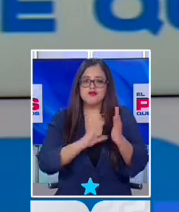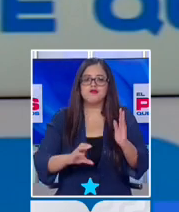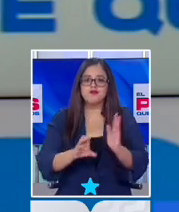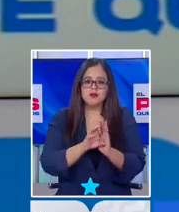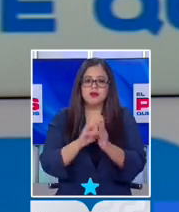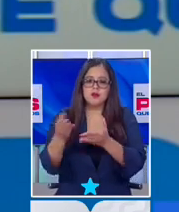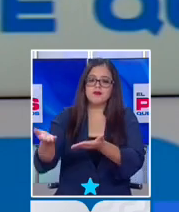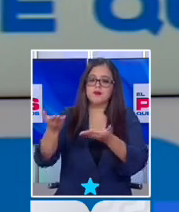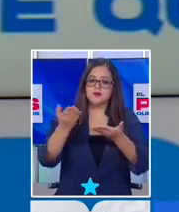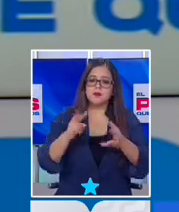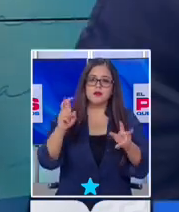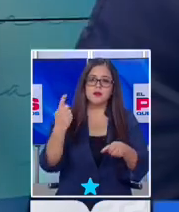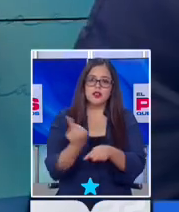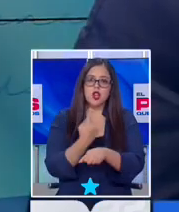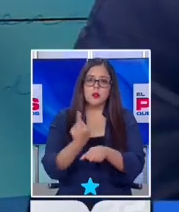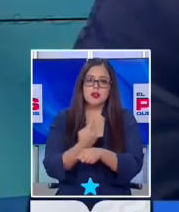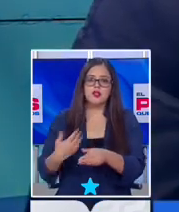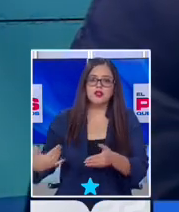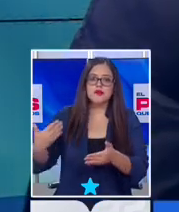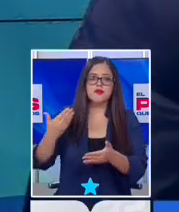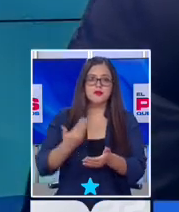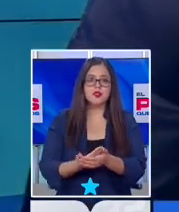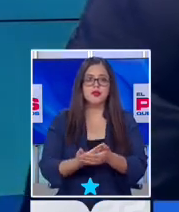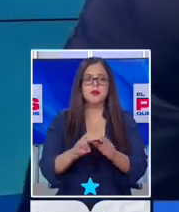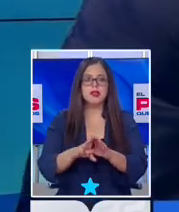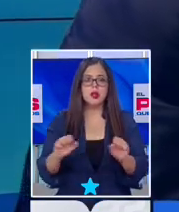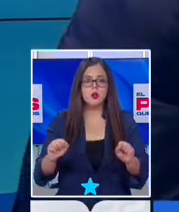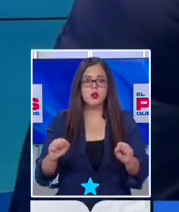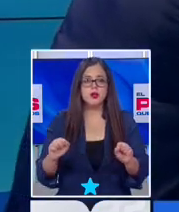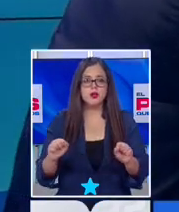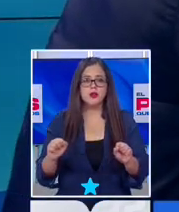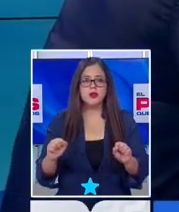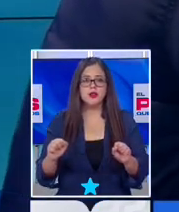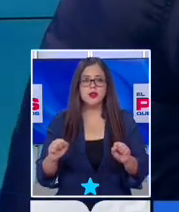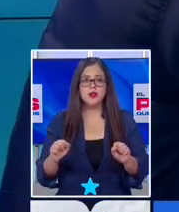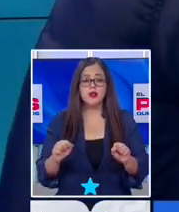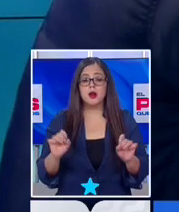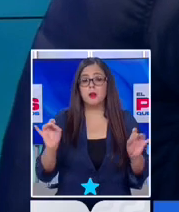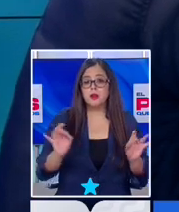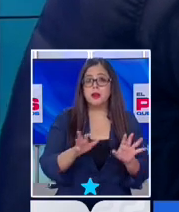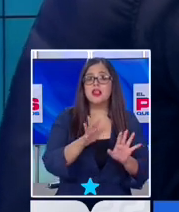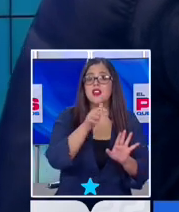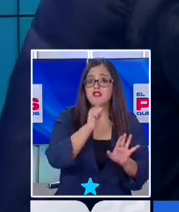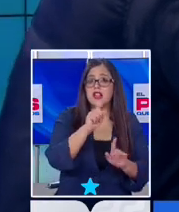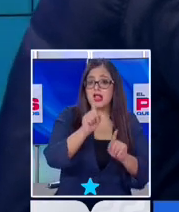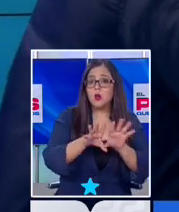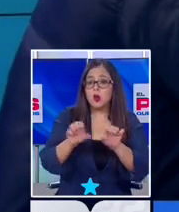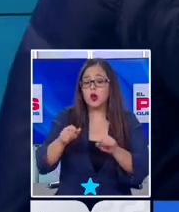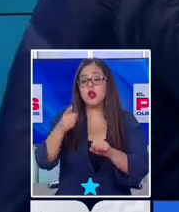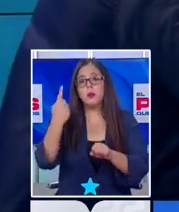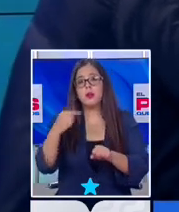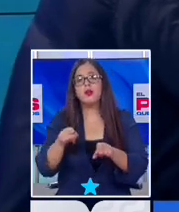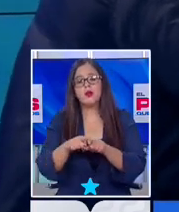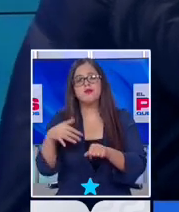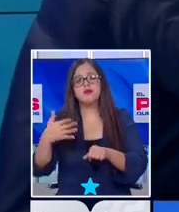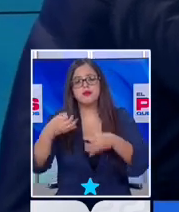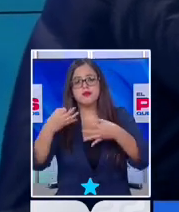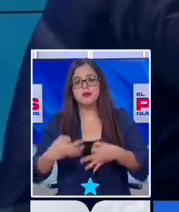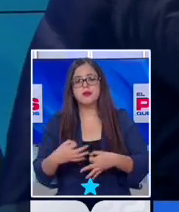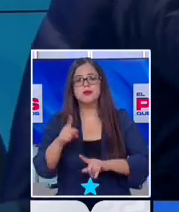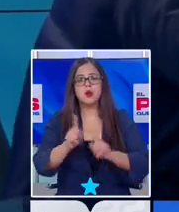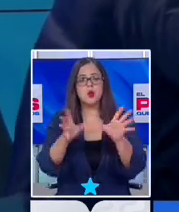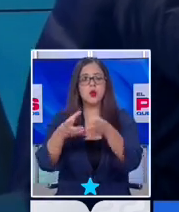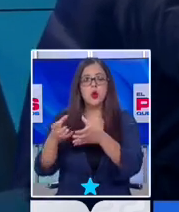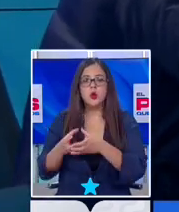esta conversación que se ha tenido que generar para llegar a un acuerdo transversal no unánime pero transversal desde la comisión del sistema político algunos colectivos